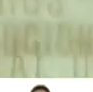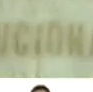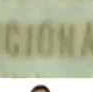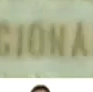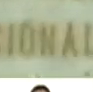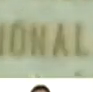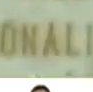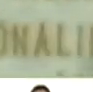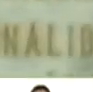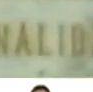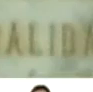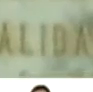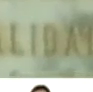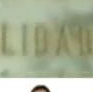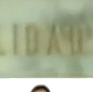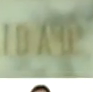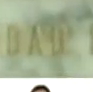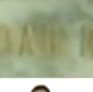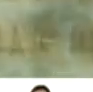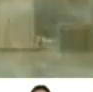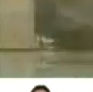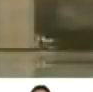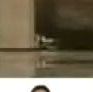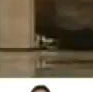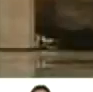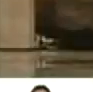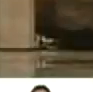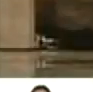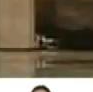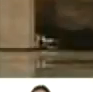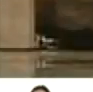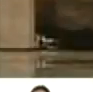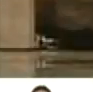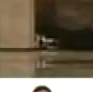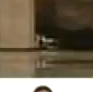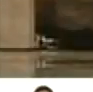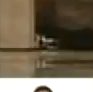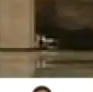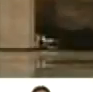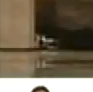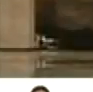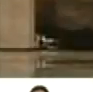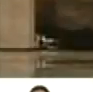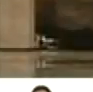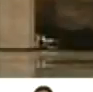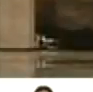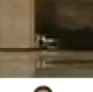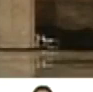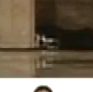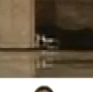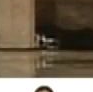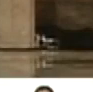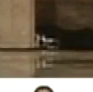Profesor Pedro Calzadilla, en las líneas de investigación que ustedes desarrollan